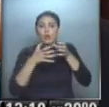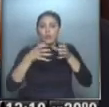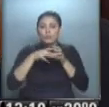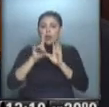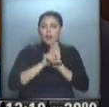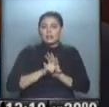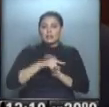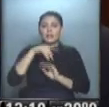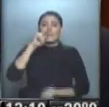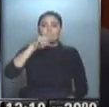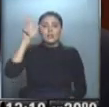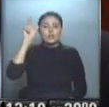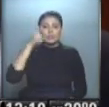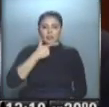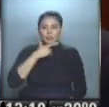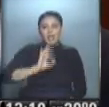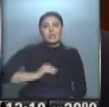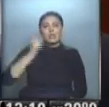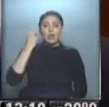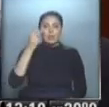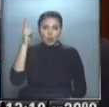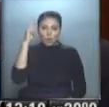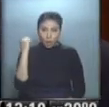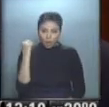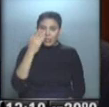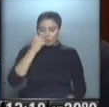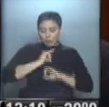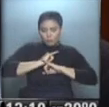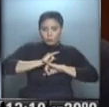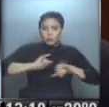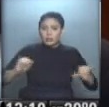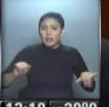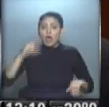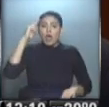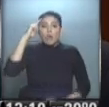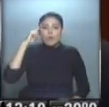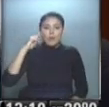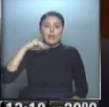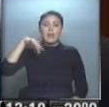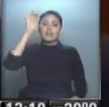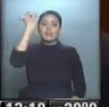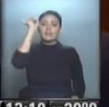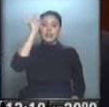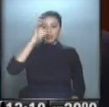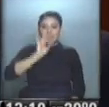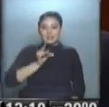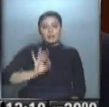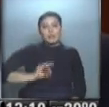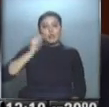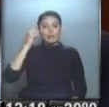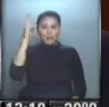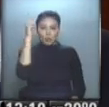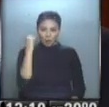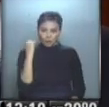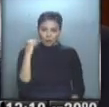el 28 de septiembre de 2009 y fue publicada el 9 del 12 del 2009, es